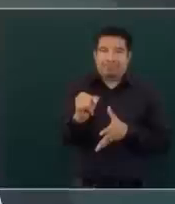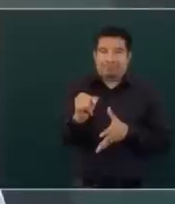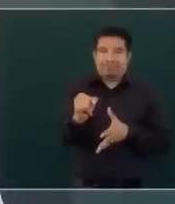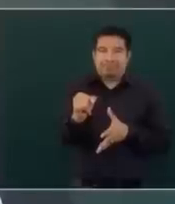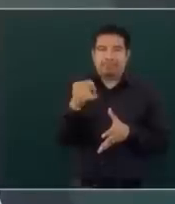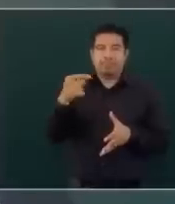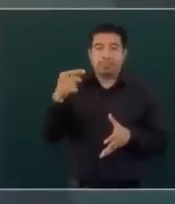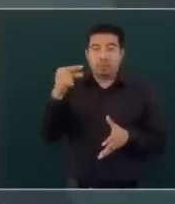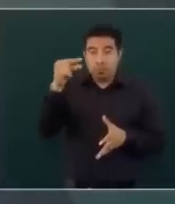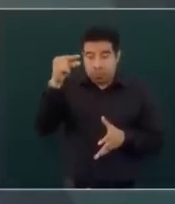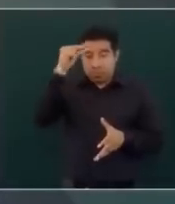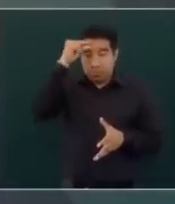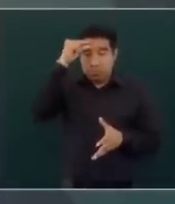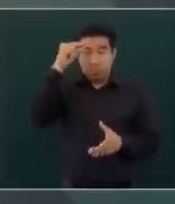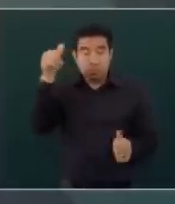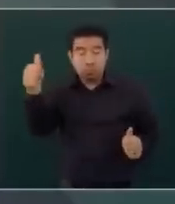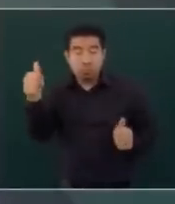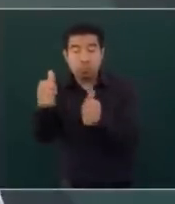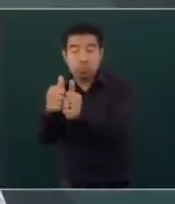intelectuales,